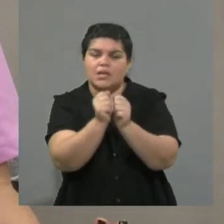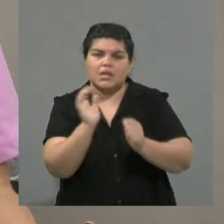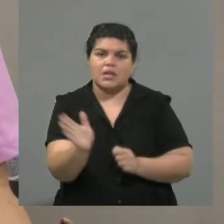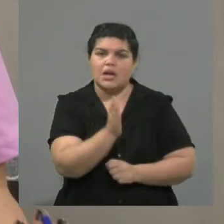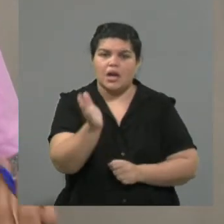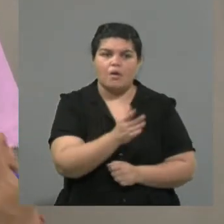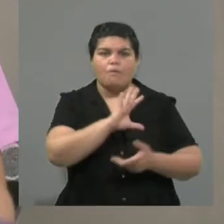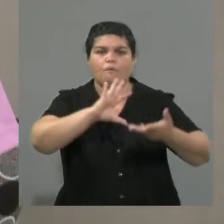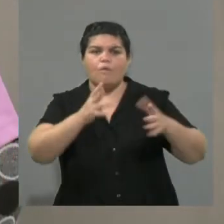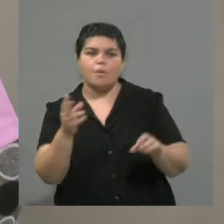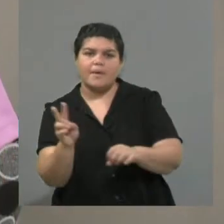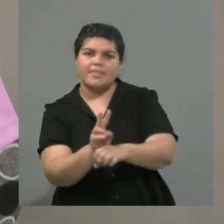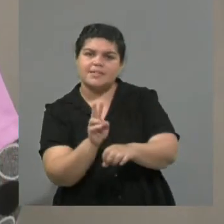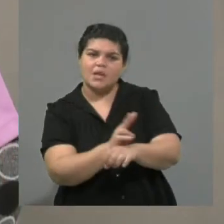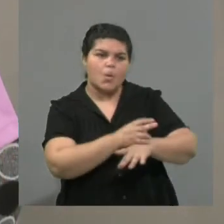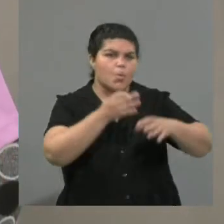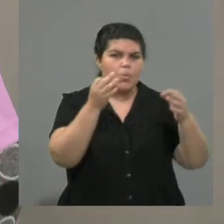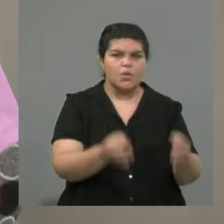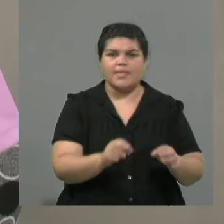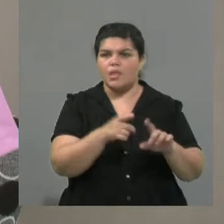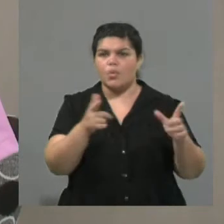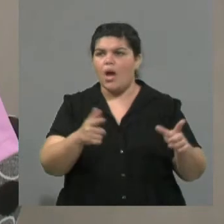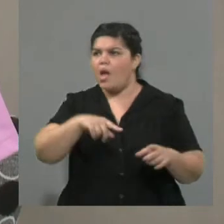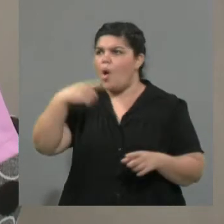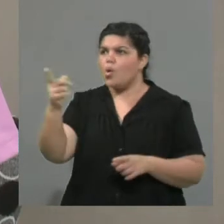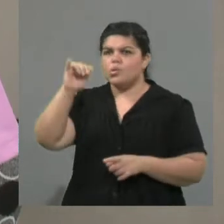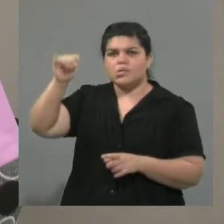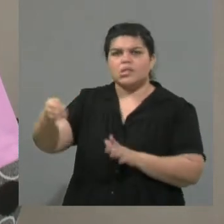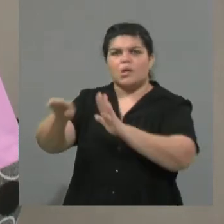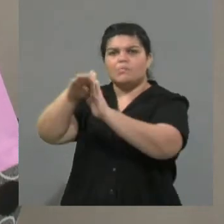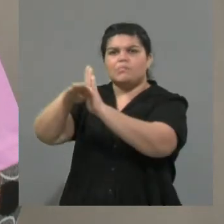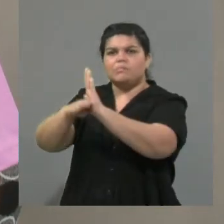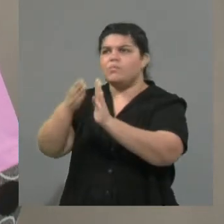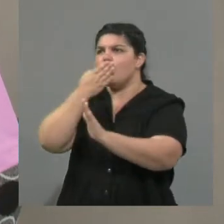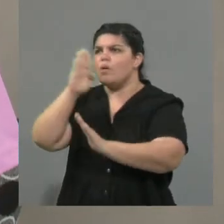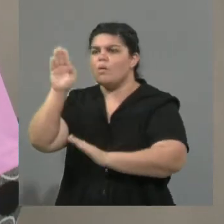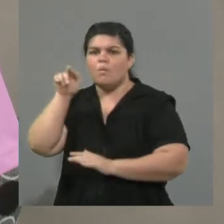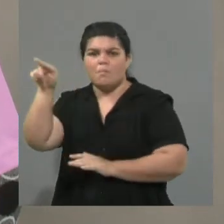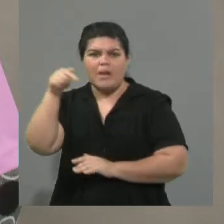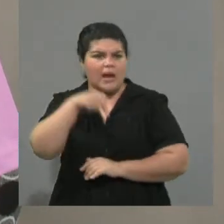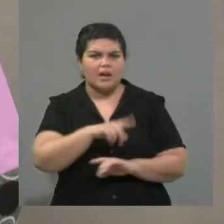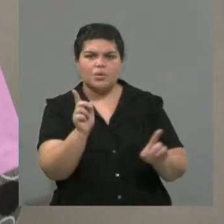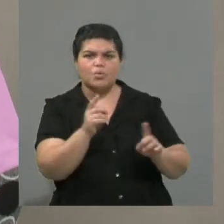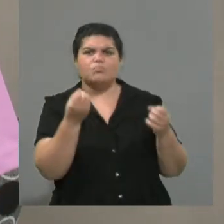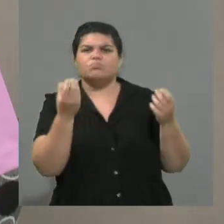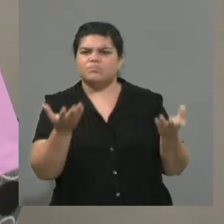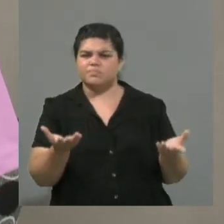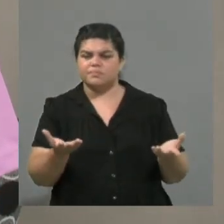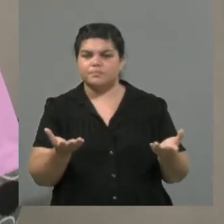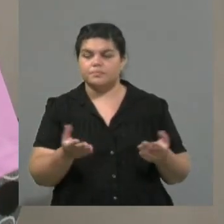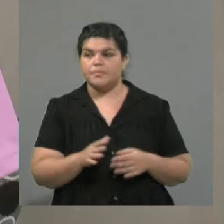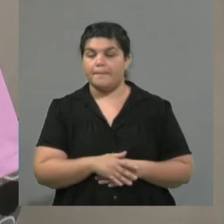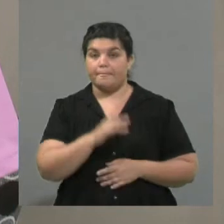en la fabricación que sí tienen los países del primer mundo. Quisiera darles un dato. En el mundo,